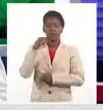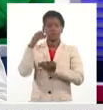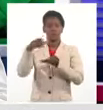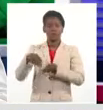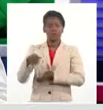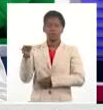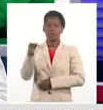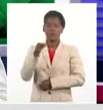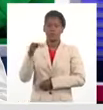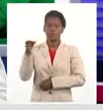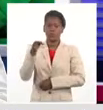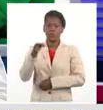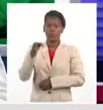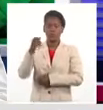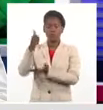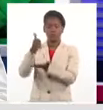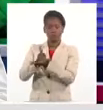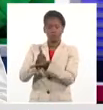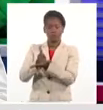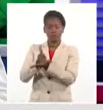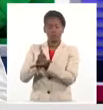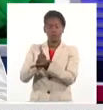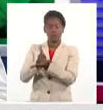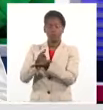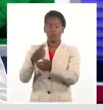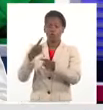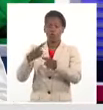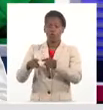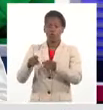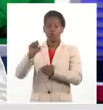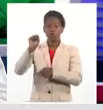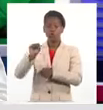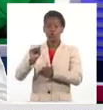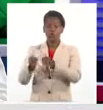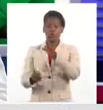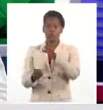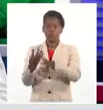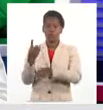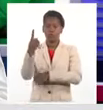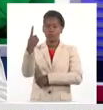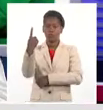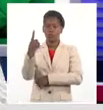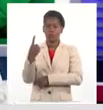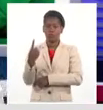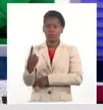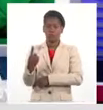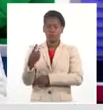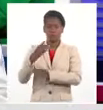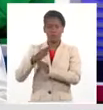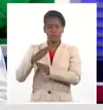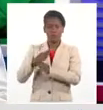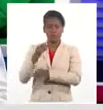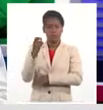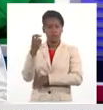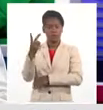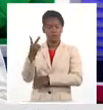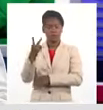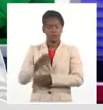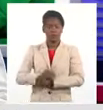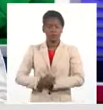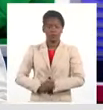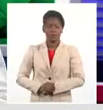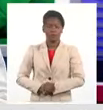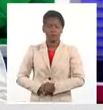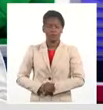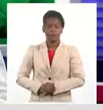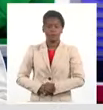municipios Santiago de Cuba y Songolamaya, 1 de cada uno. Podemos decir también